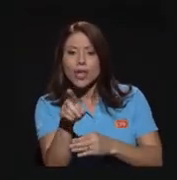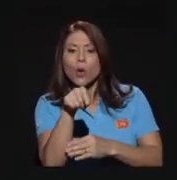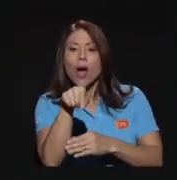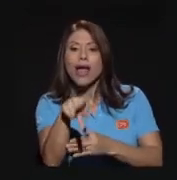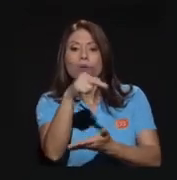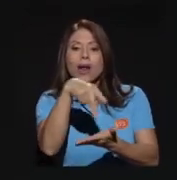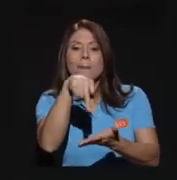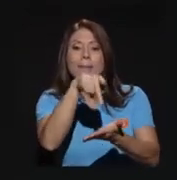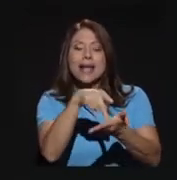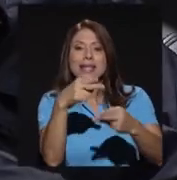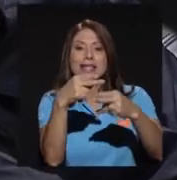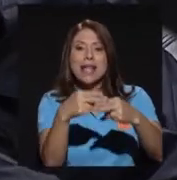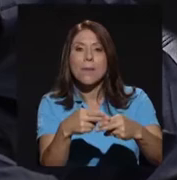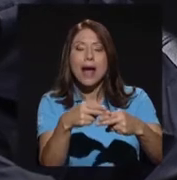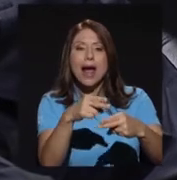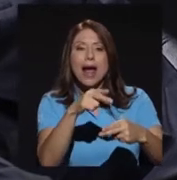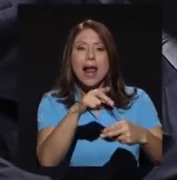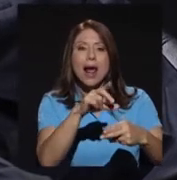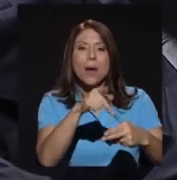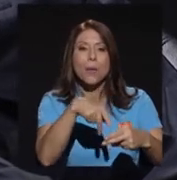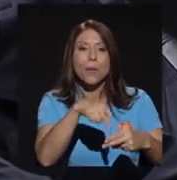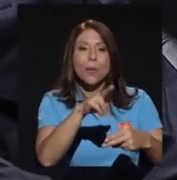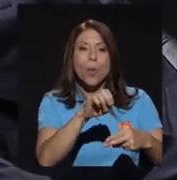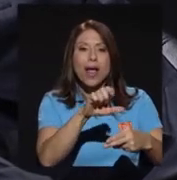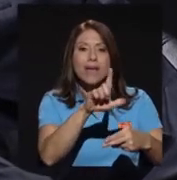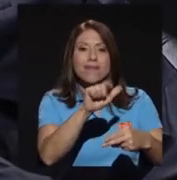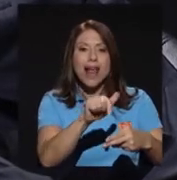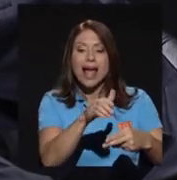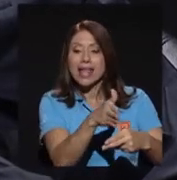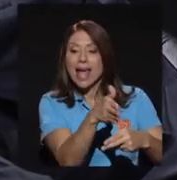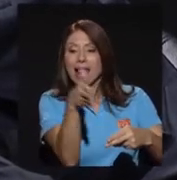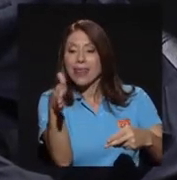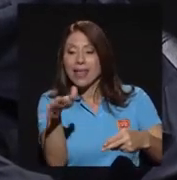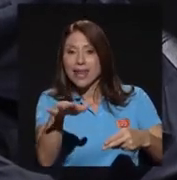mano derecha de la plaza de la puebla' está efectivamente el